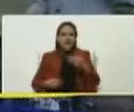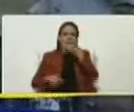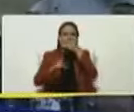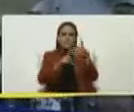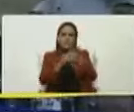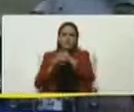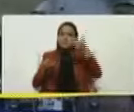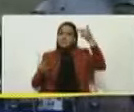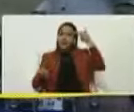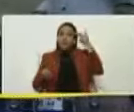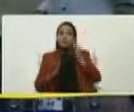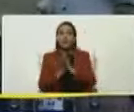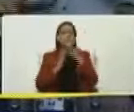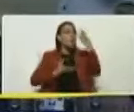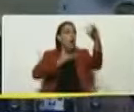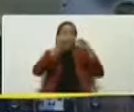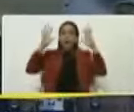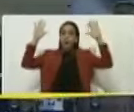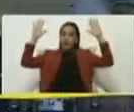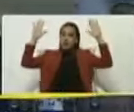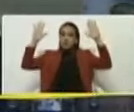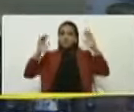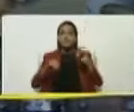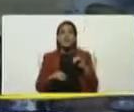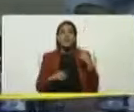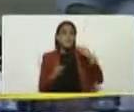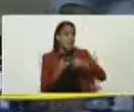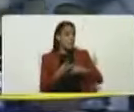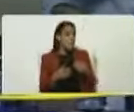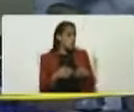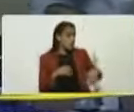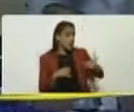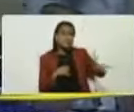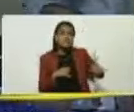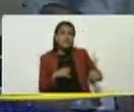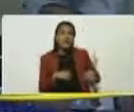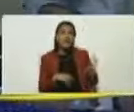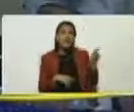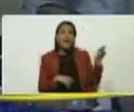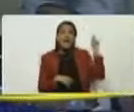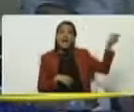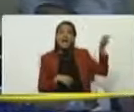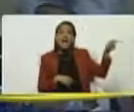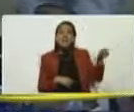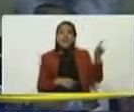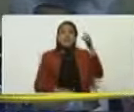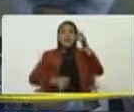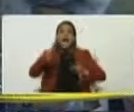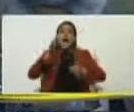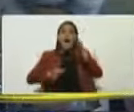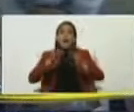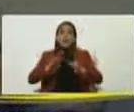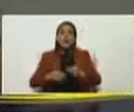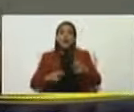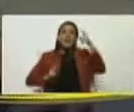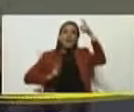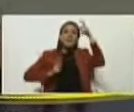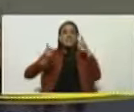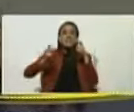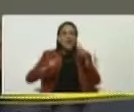secuestrar. Y sí, le estaba por aquí. Ella es la abogada del comandante Chávez. La gente se